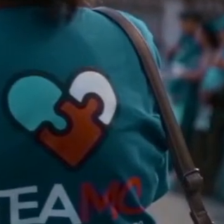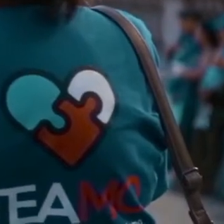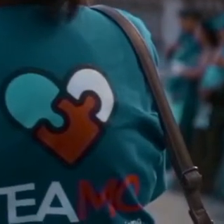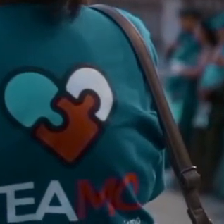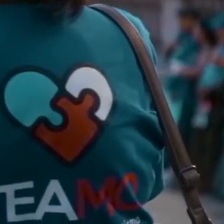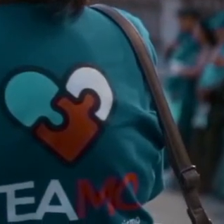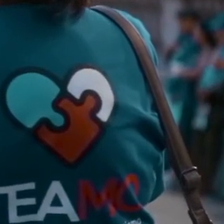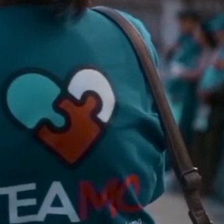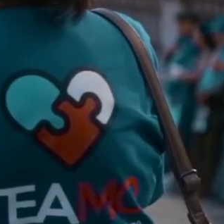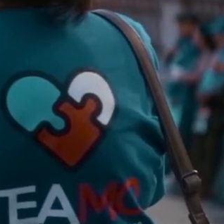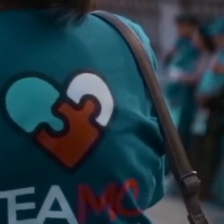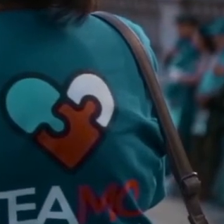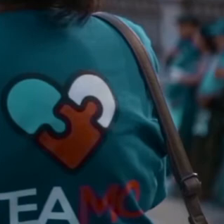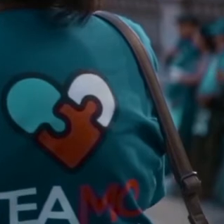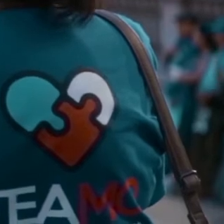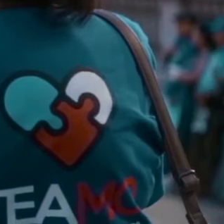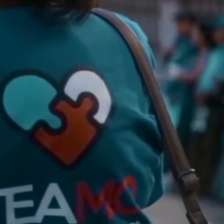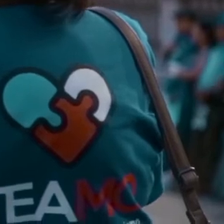i